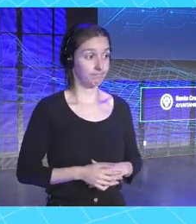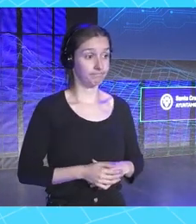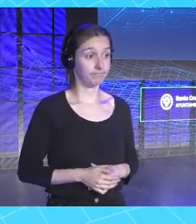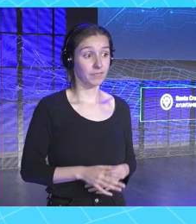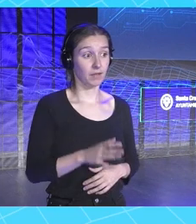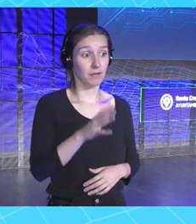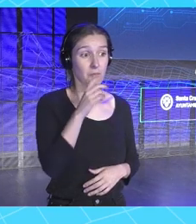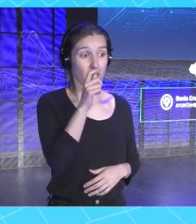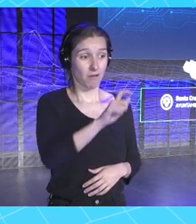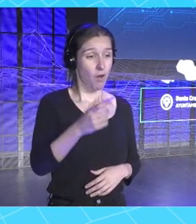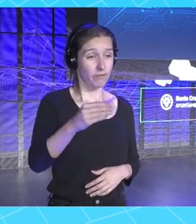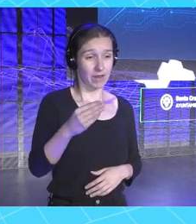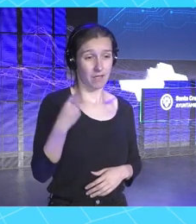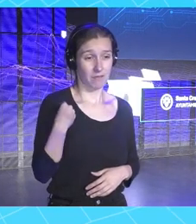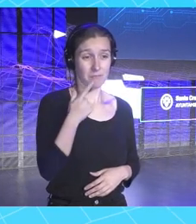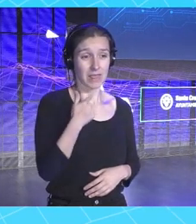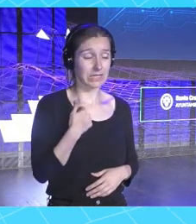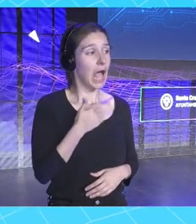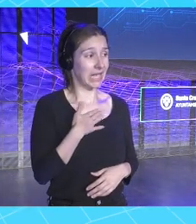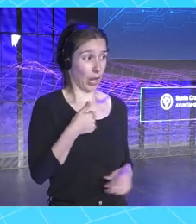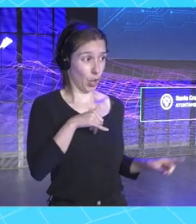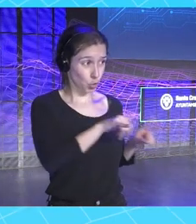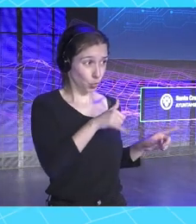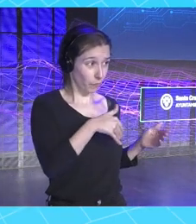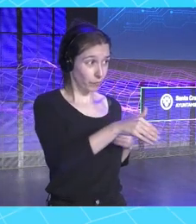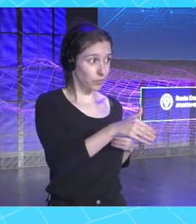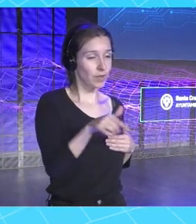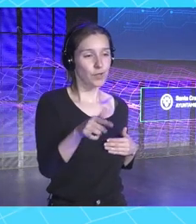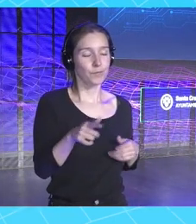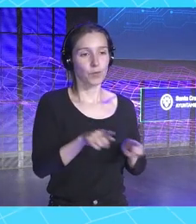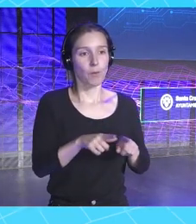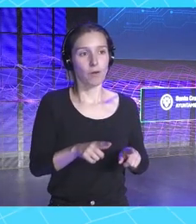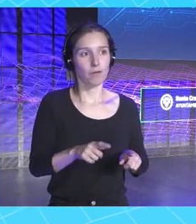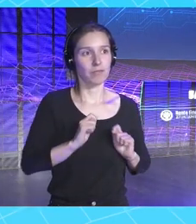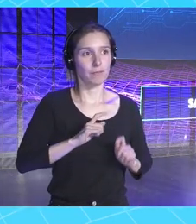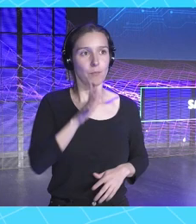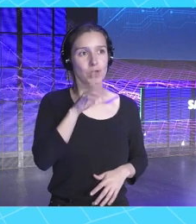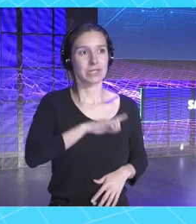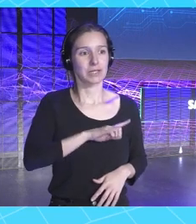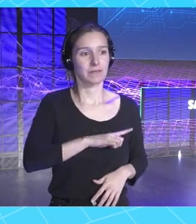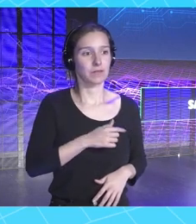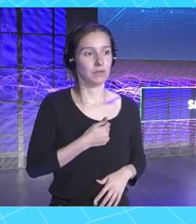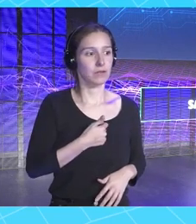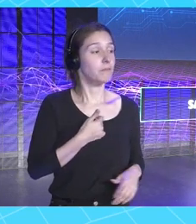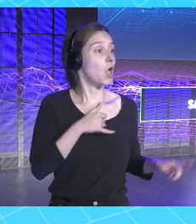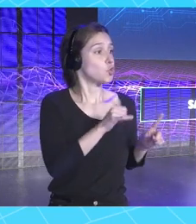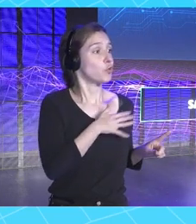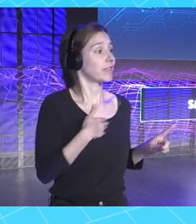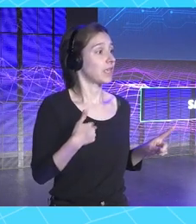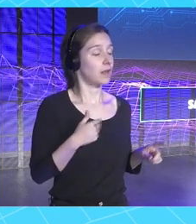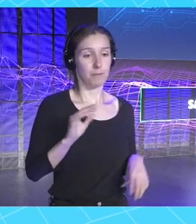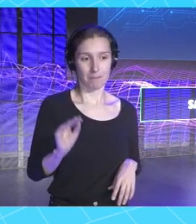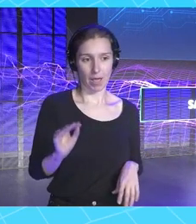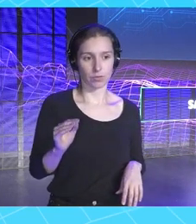los chavales que me dicen que quiere ser youtubers la mayoría funcionan por sentimiento quiero ser youtuber por qué Porque quiero tener esa vida porque tal